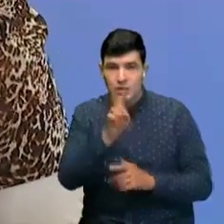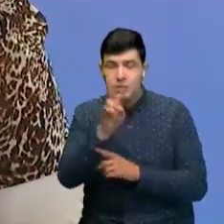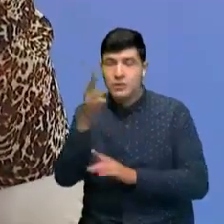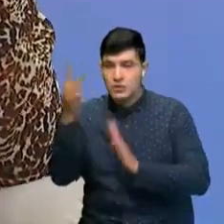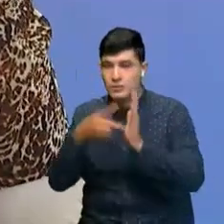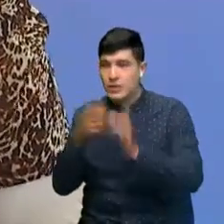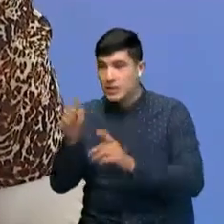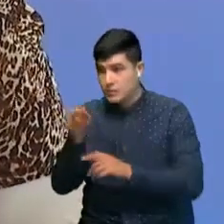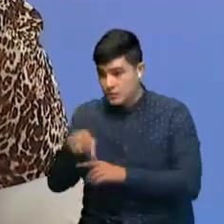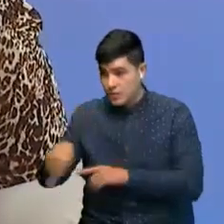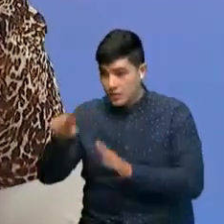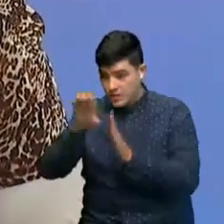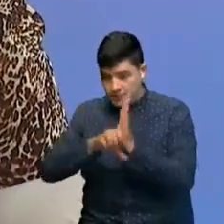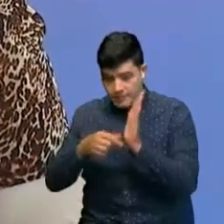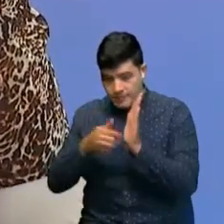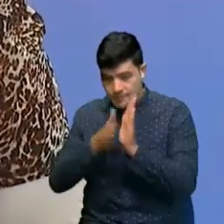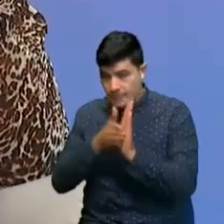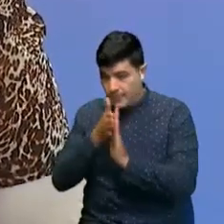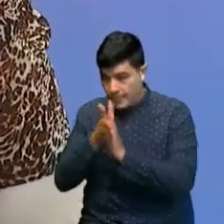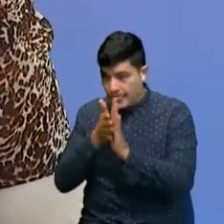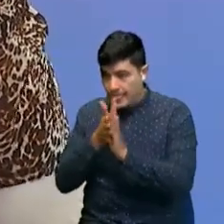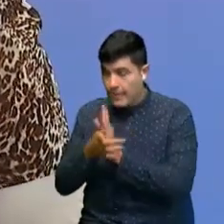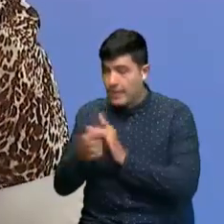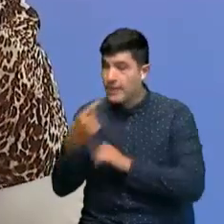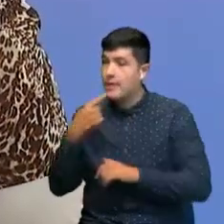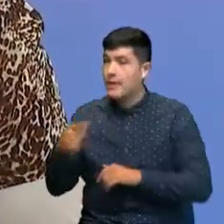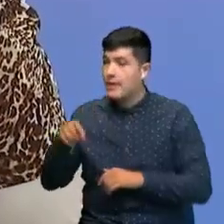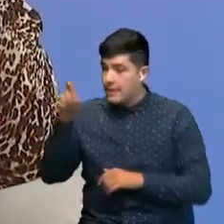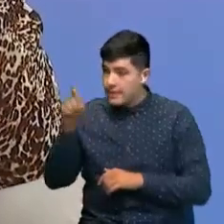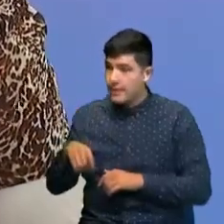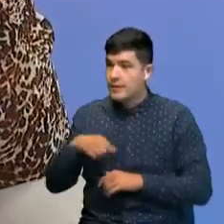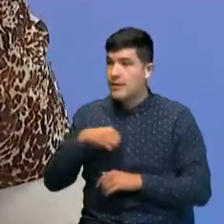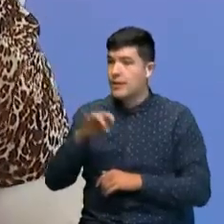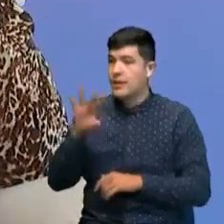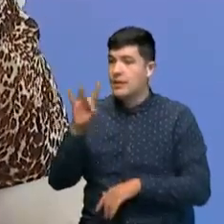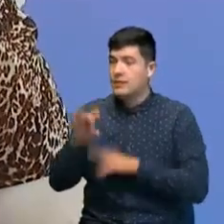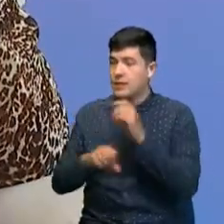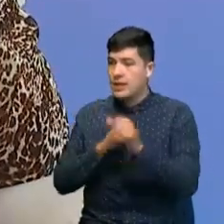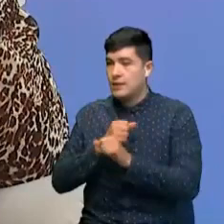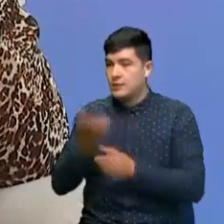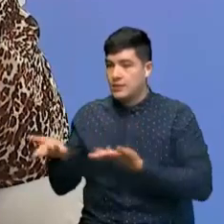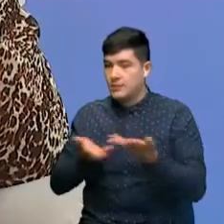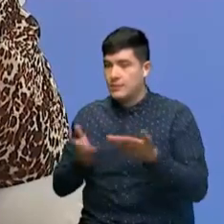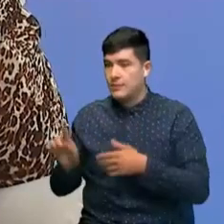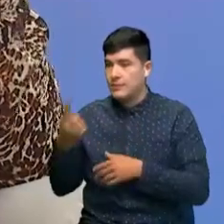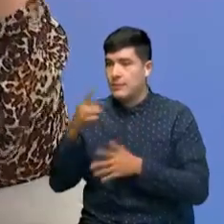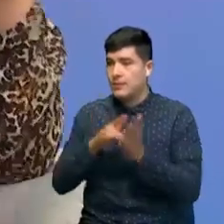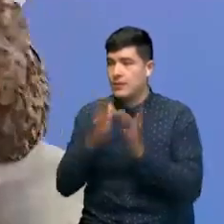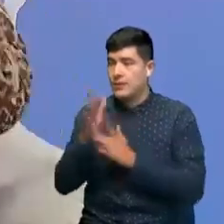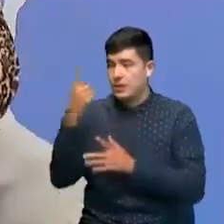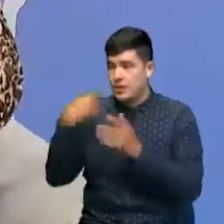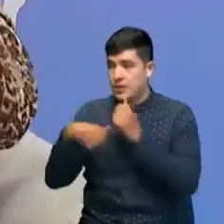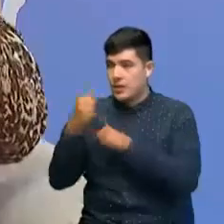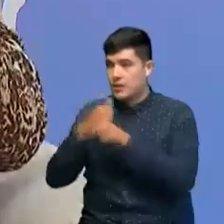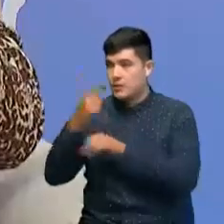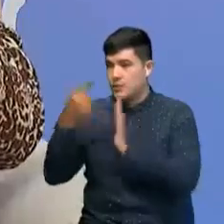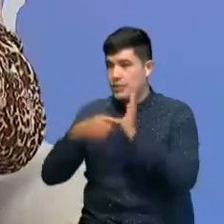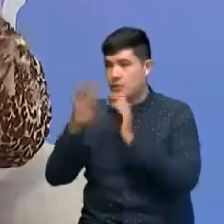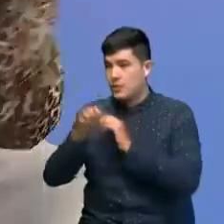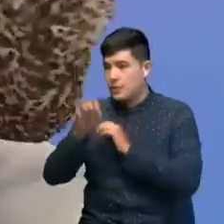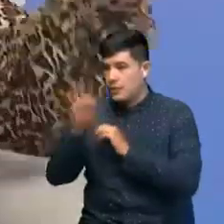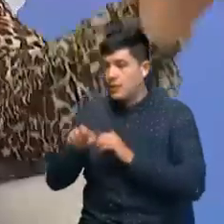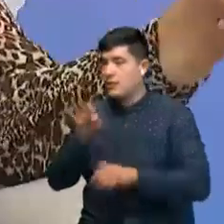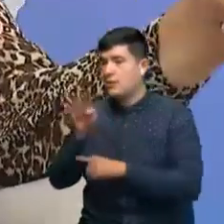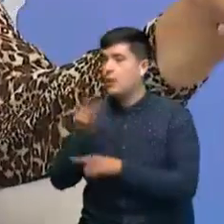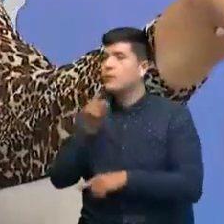Si usted reúne los requisitos que informa esta sentencia, es decir, tener 15 años de servicio primero de abril del 94, usted nunca